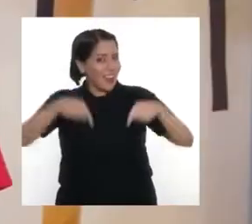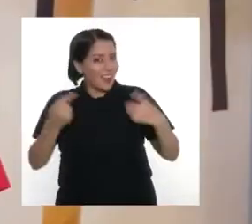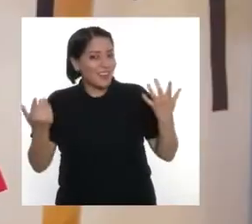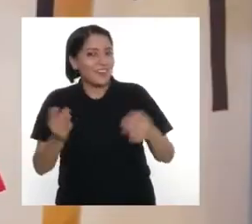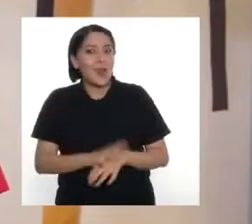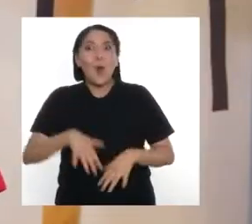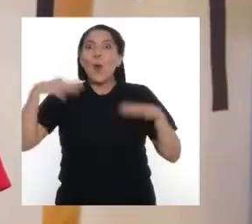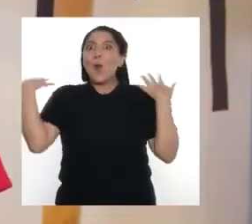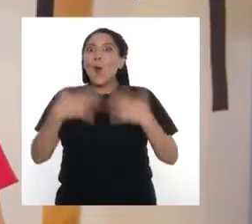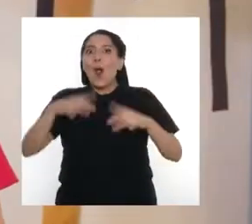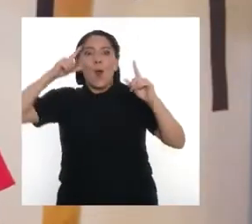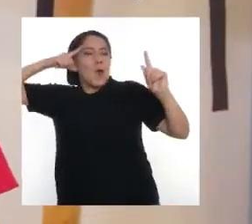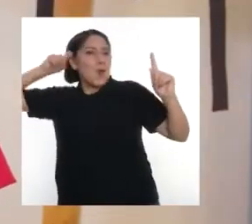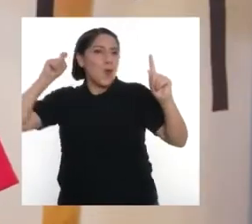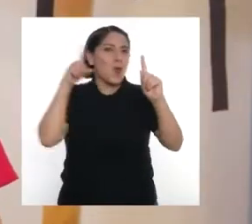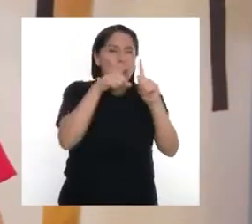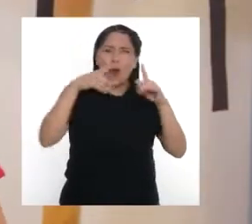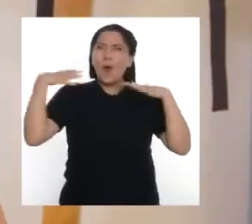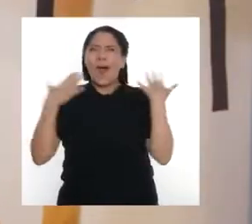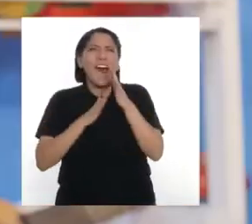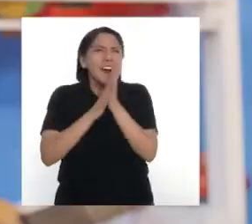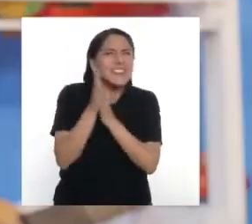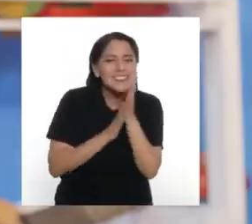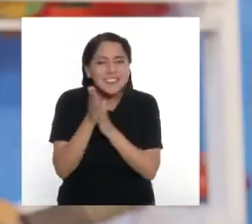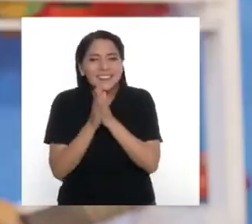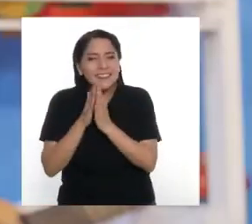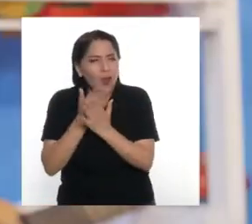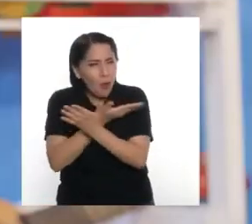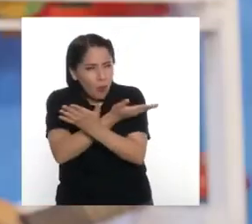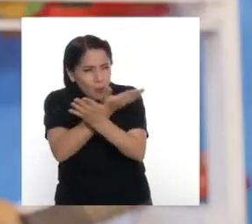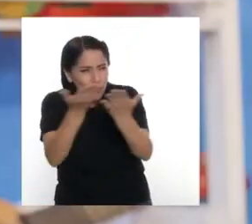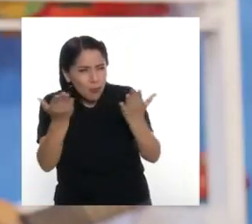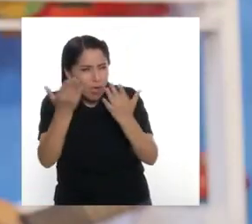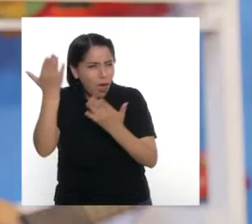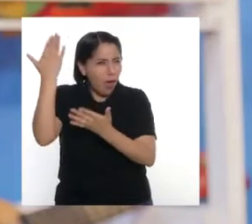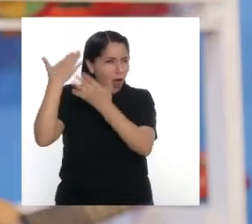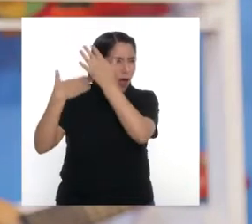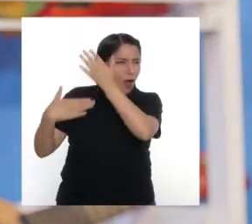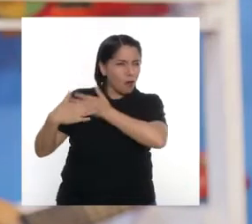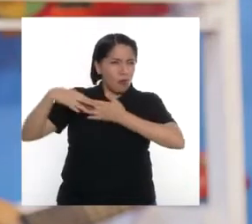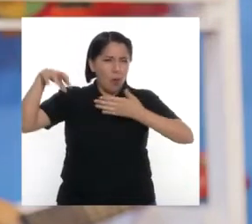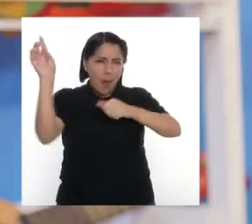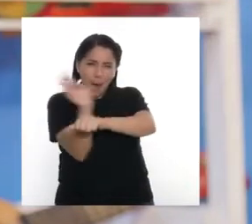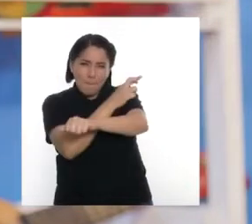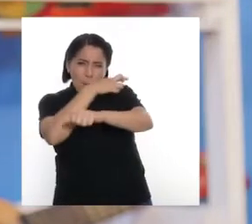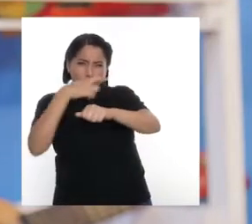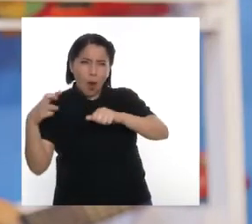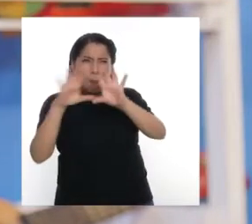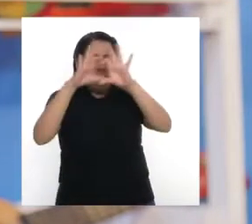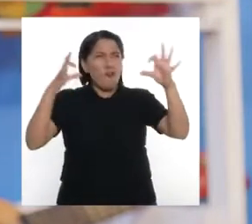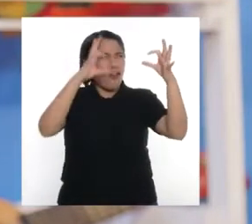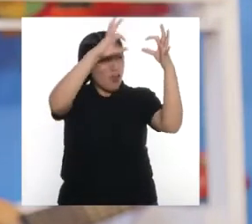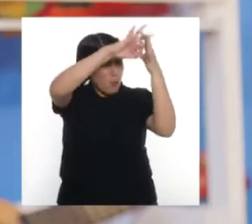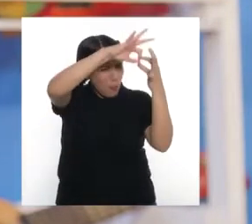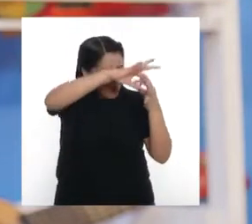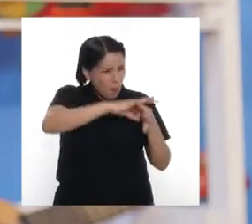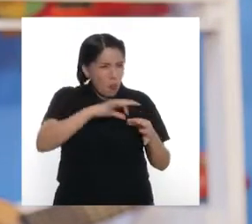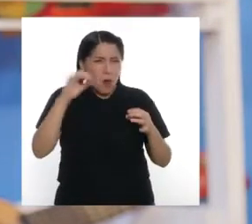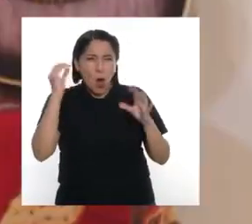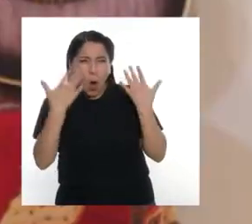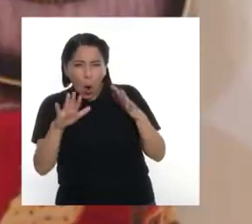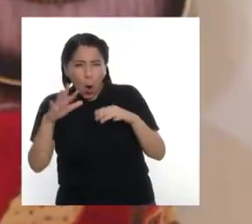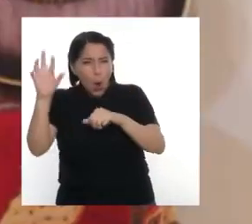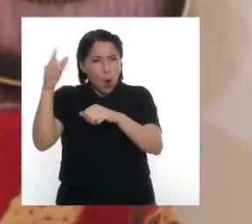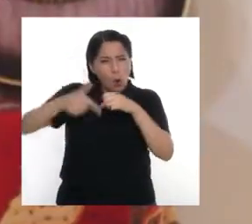hoy. Será un gran reto. ¡Qué emoción! ¿Y ustedes alguna vez han leído poemas con rimas o han escuchado un